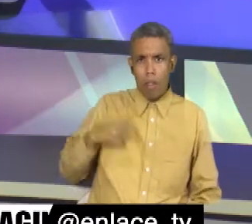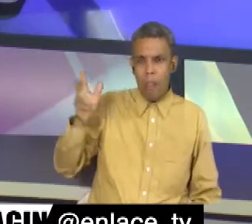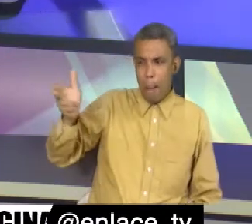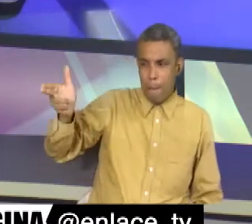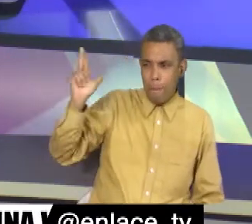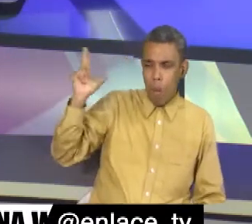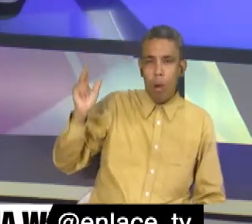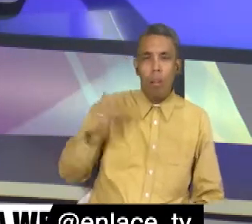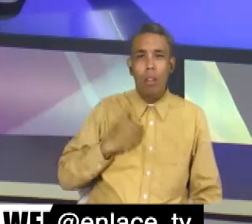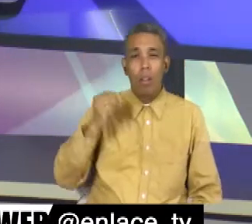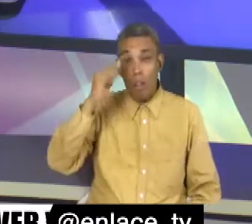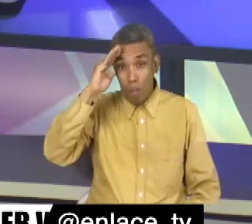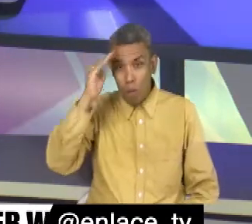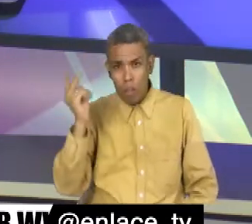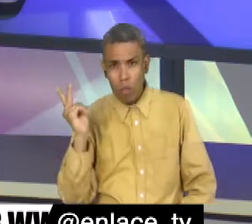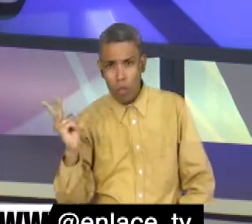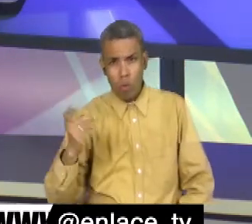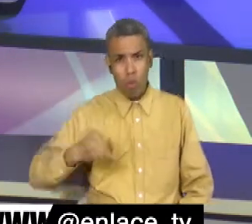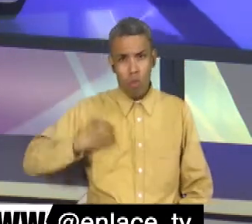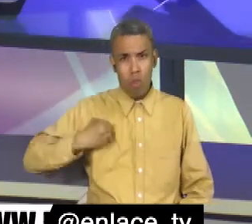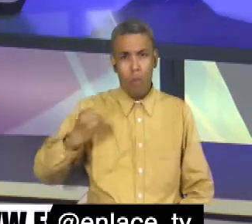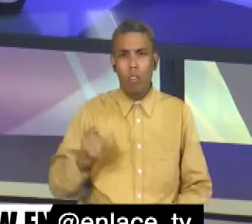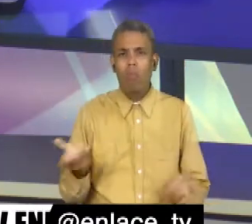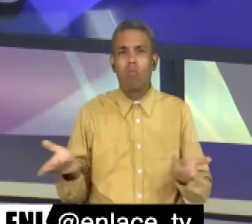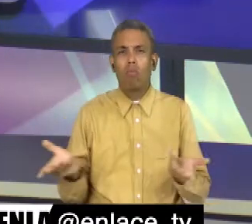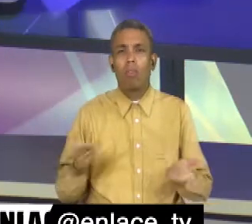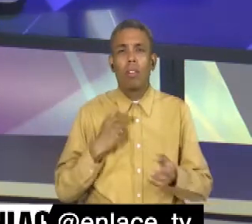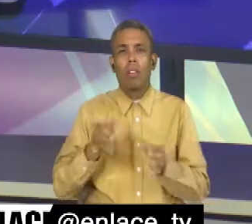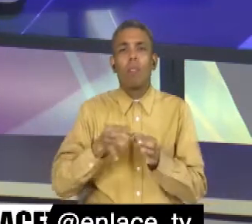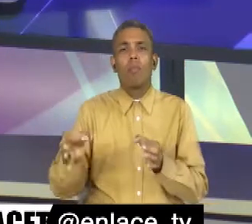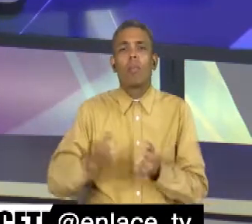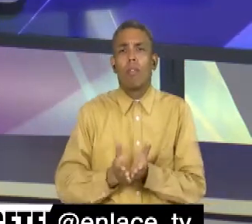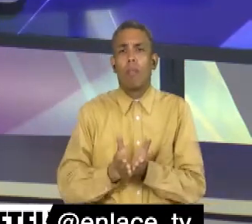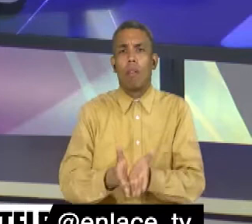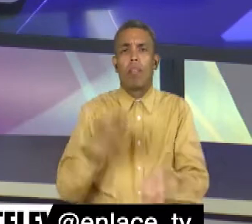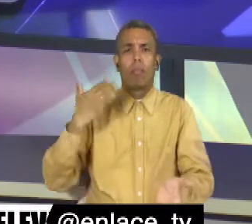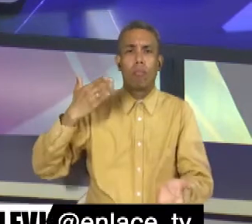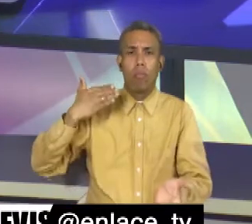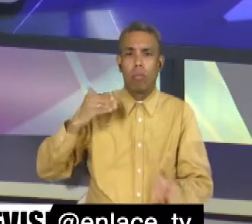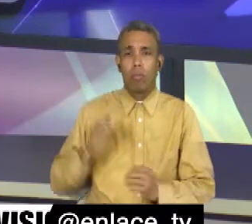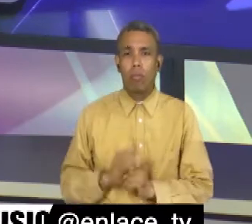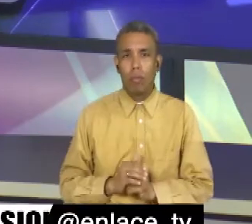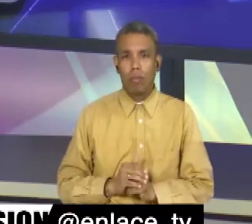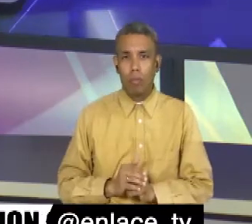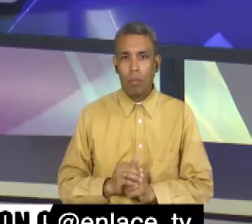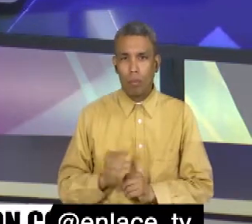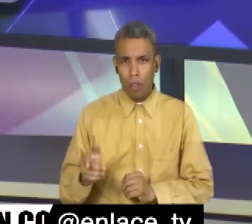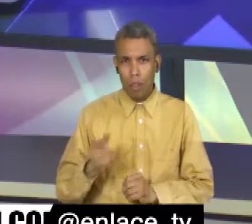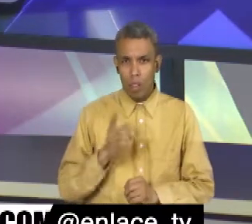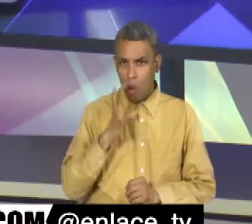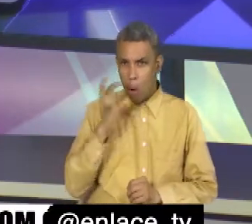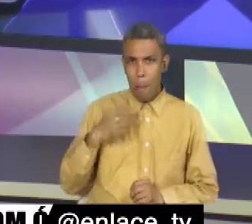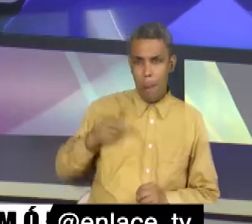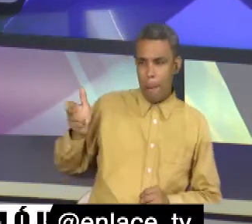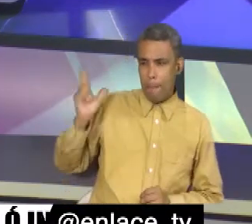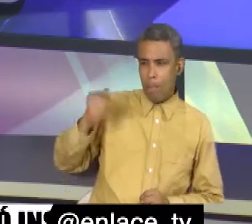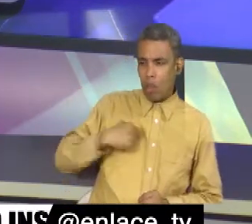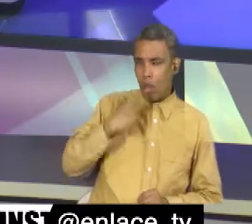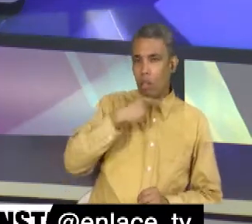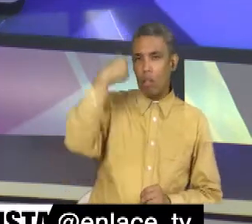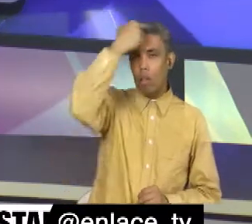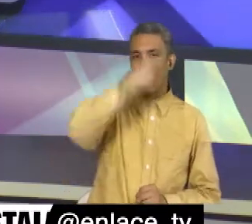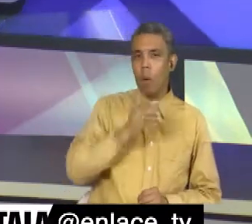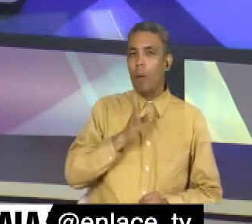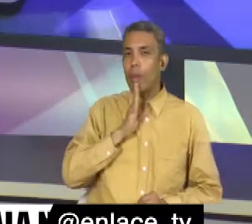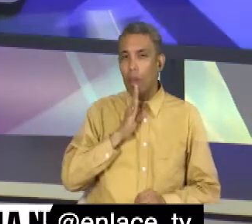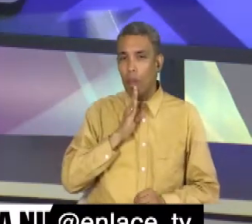dos auxiliares regulares en el municipio de Puerto Wilches. La policía está ofreciendo una millonaria recompensa a quien suministre información